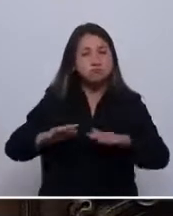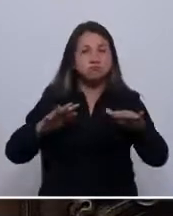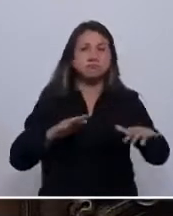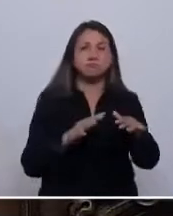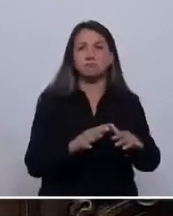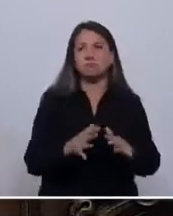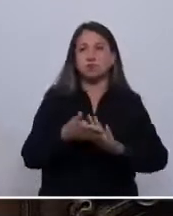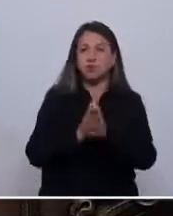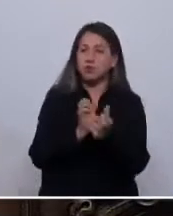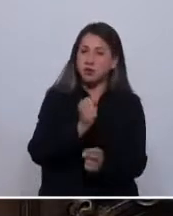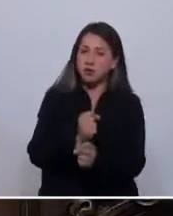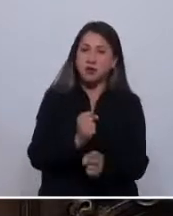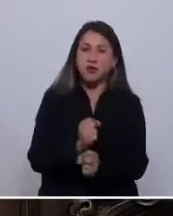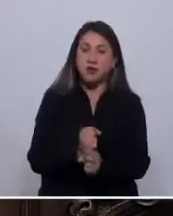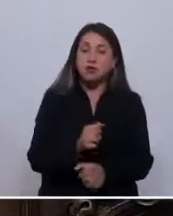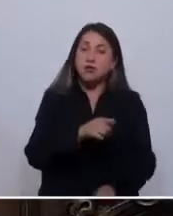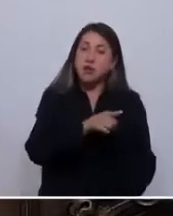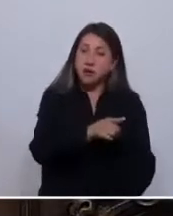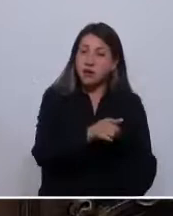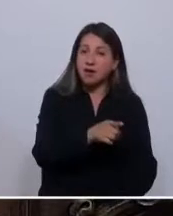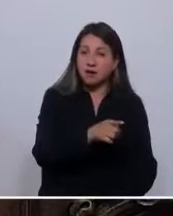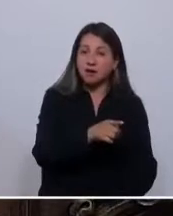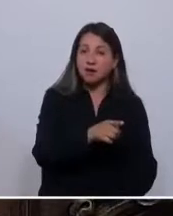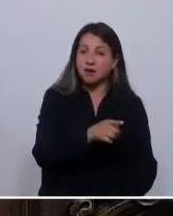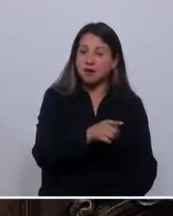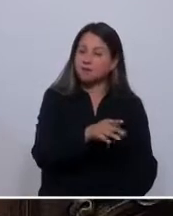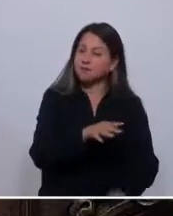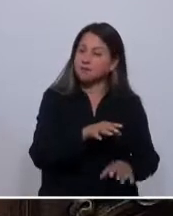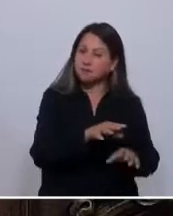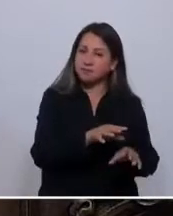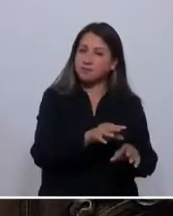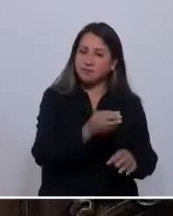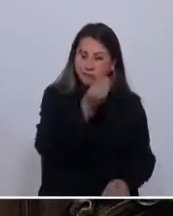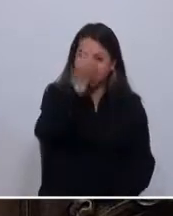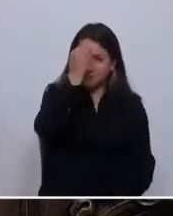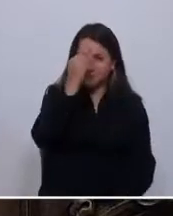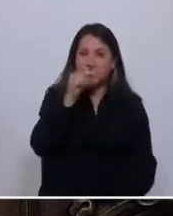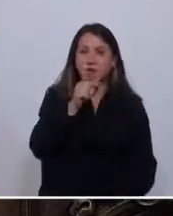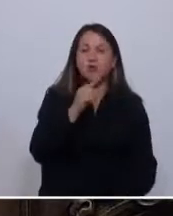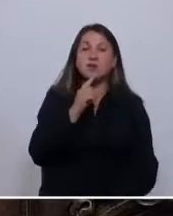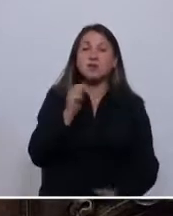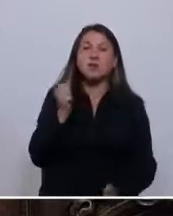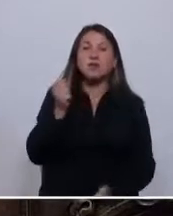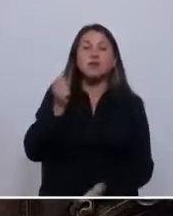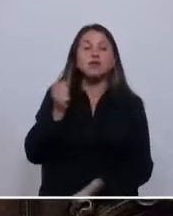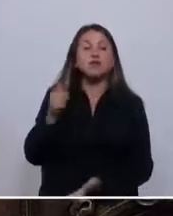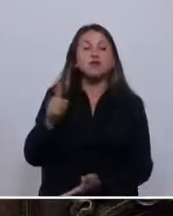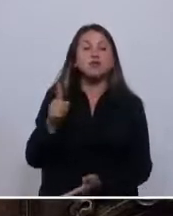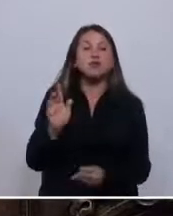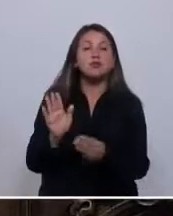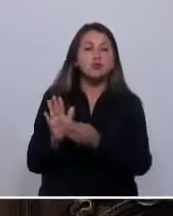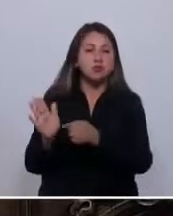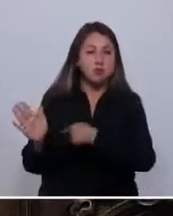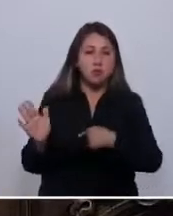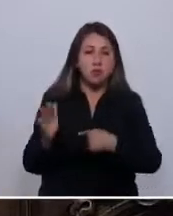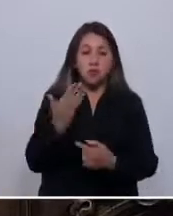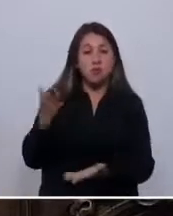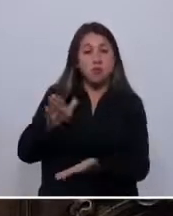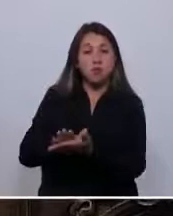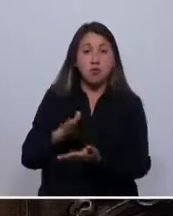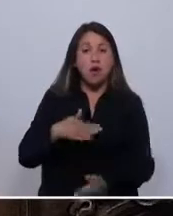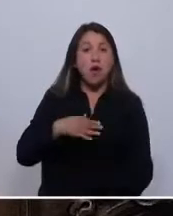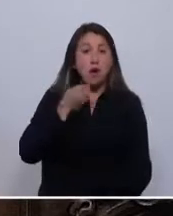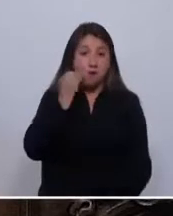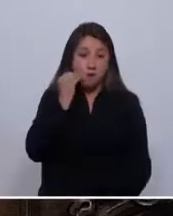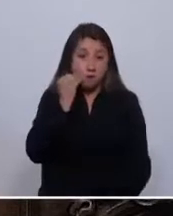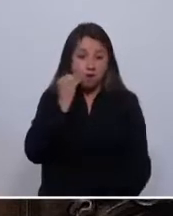medida. Es por lo que una de las calles principales hoy día lleva su nombre. Al fallecer mi abuelo,